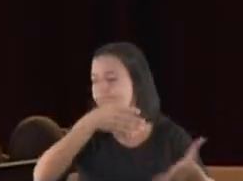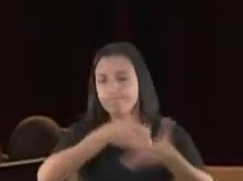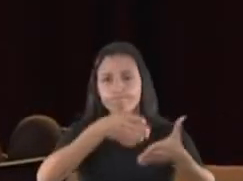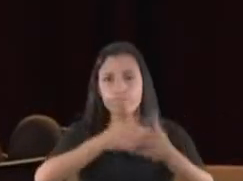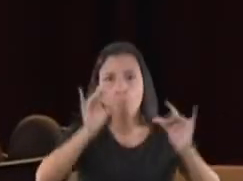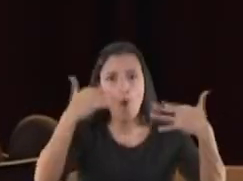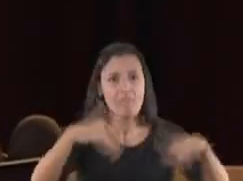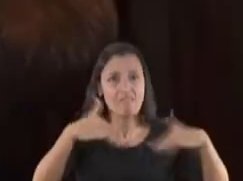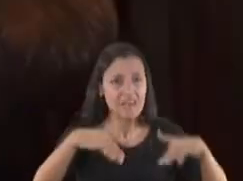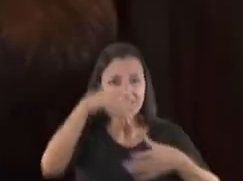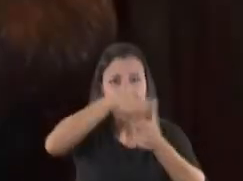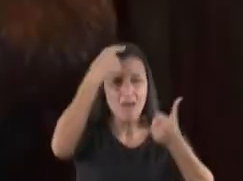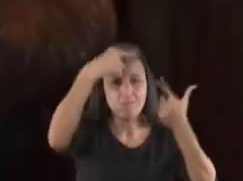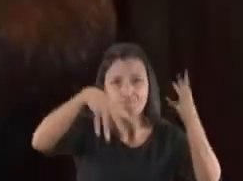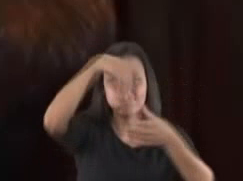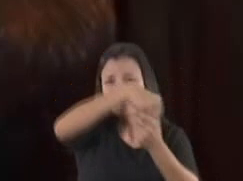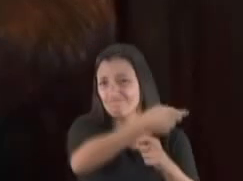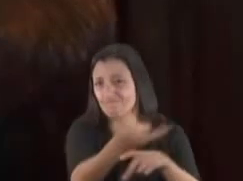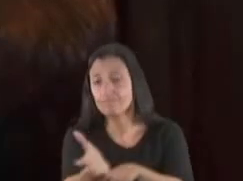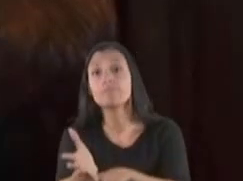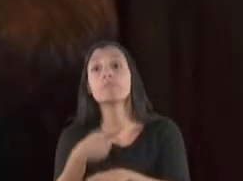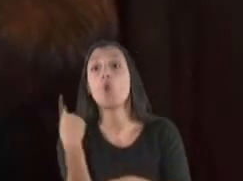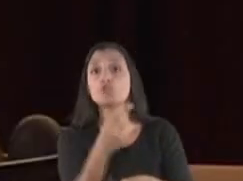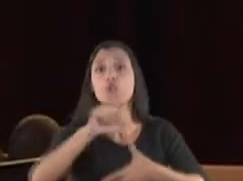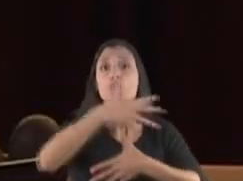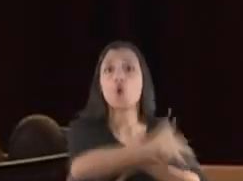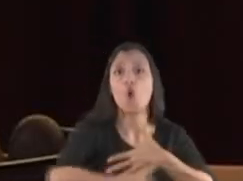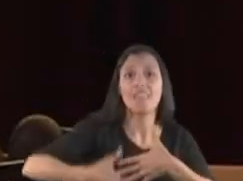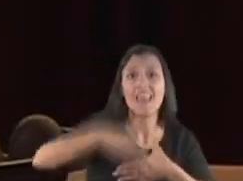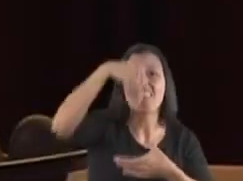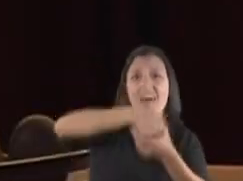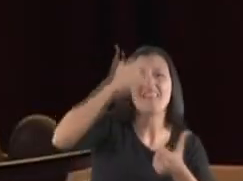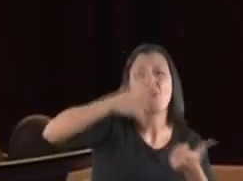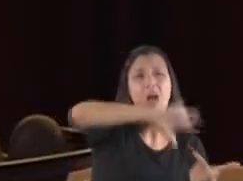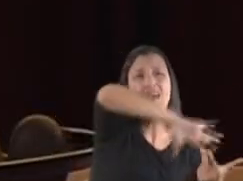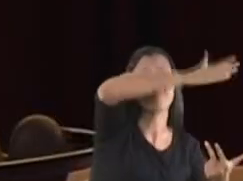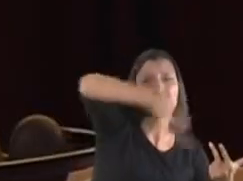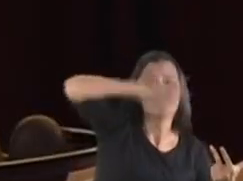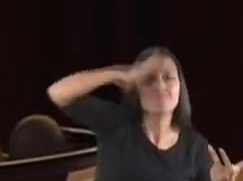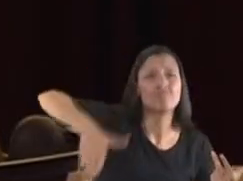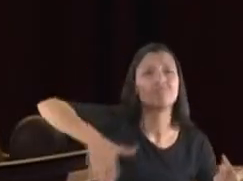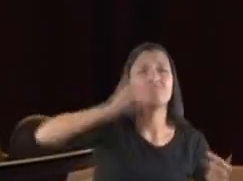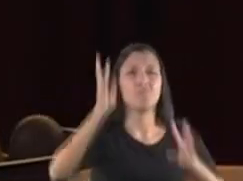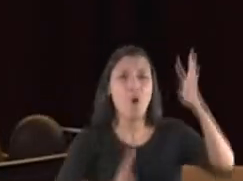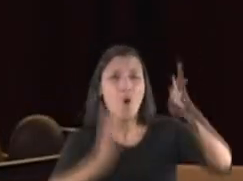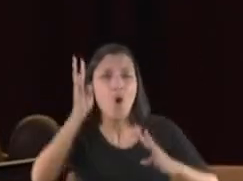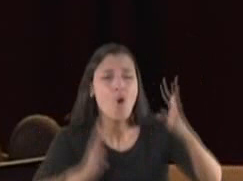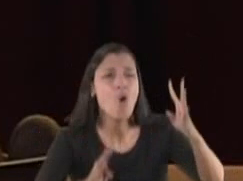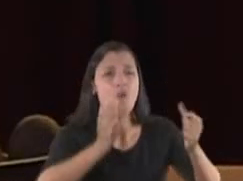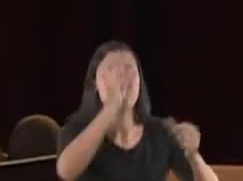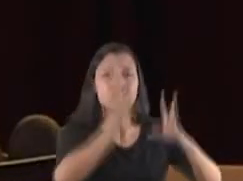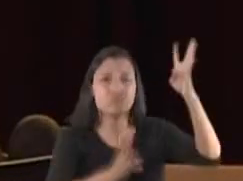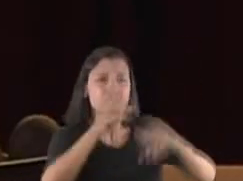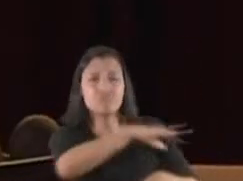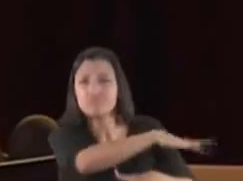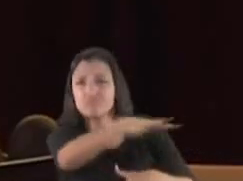somos una planicie. Somos un continente repleto de montañas, repleto de selvas, repleto de bosques,